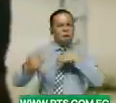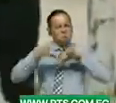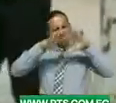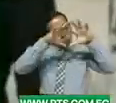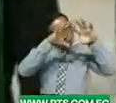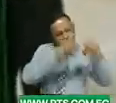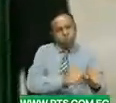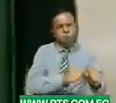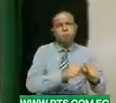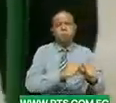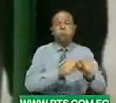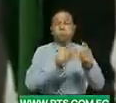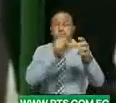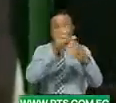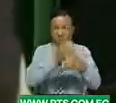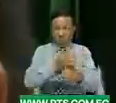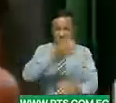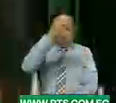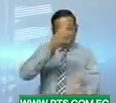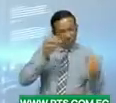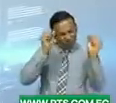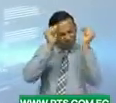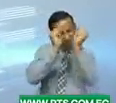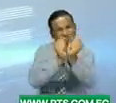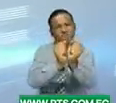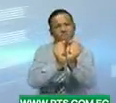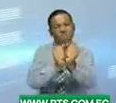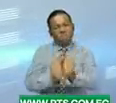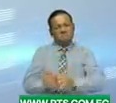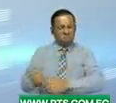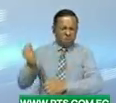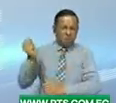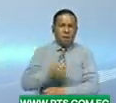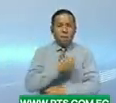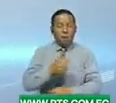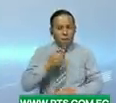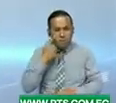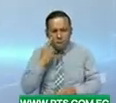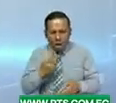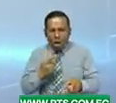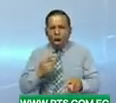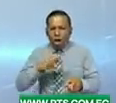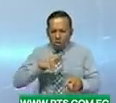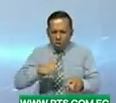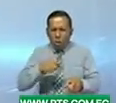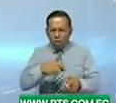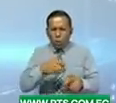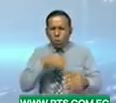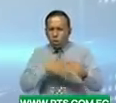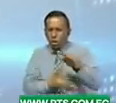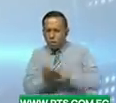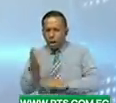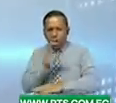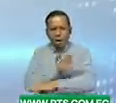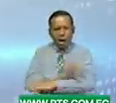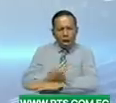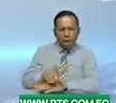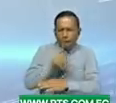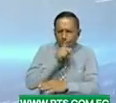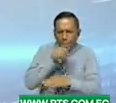Aray, cerca de Puyo, en Pastaza. Le capturaron con evidencias de lo robado en medio de la maleza, en un terreno